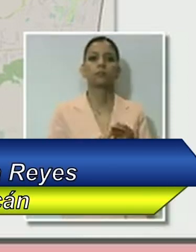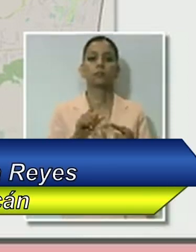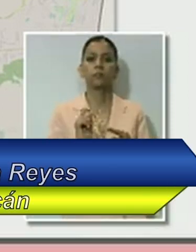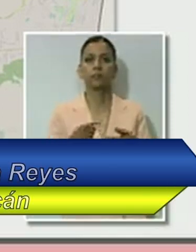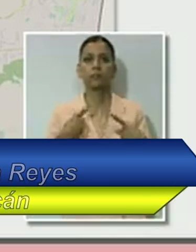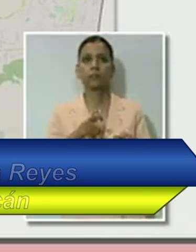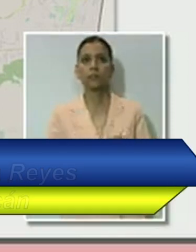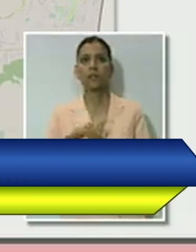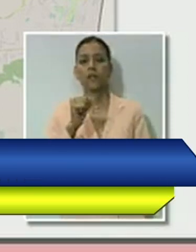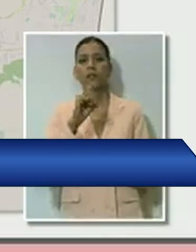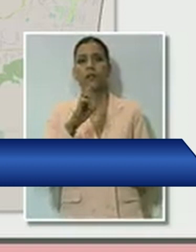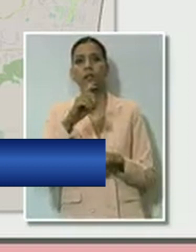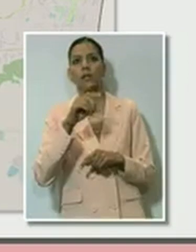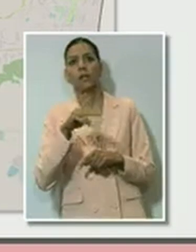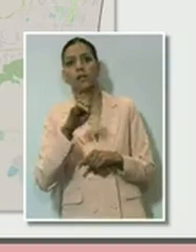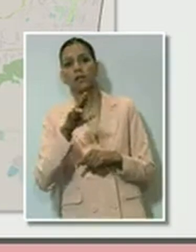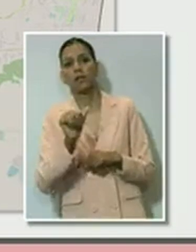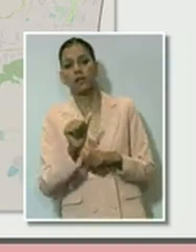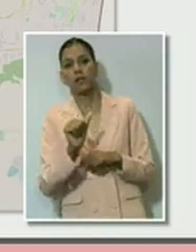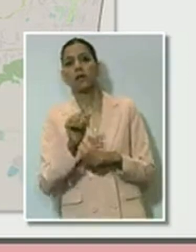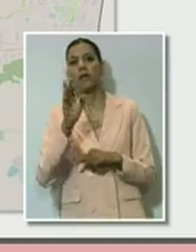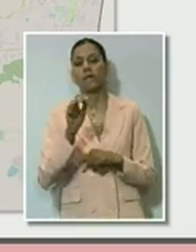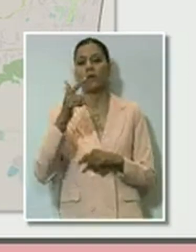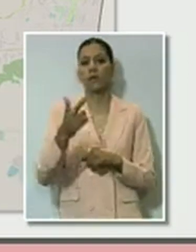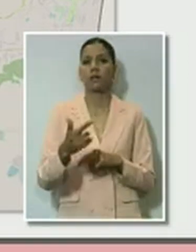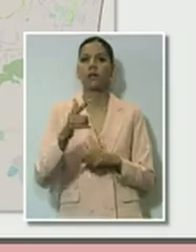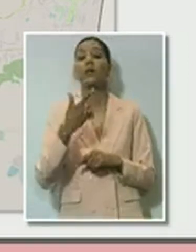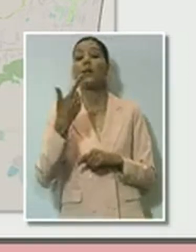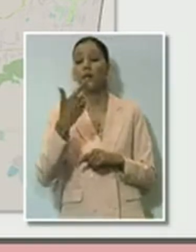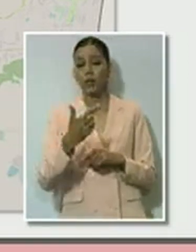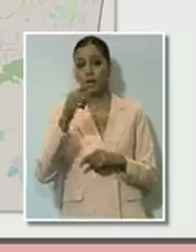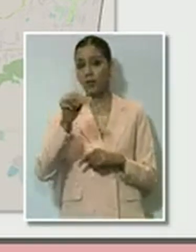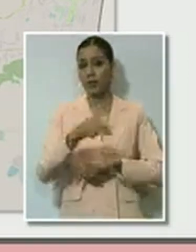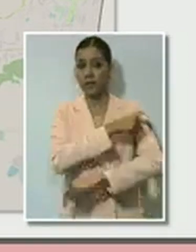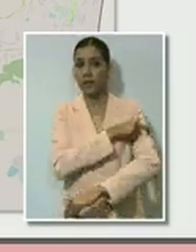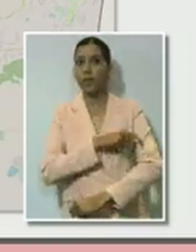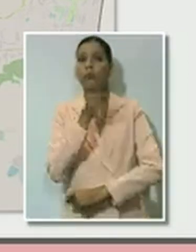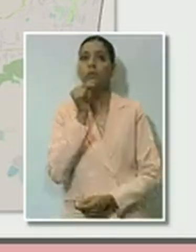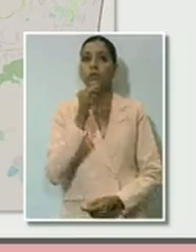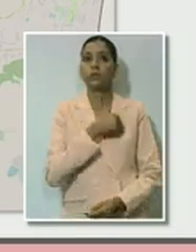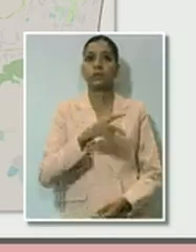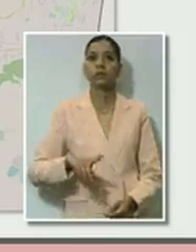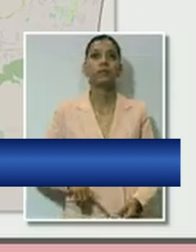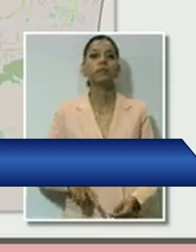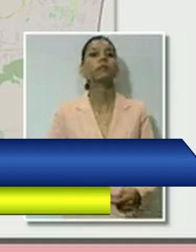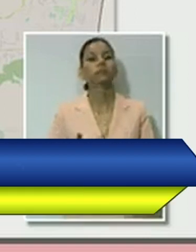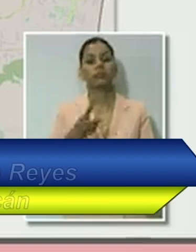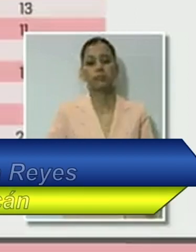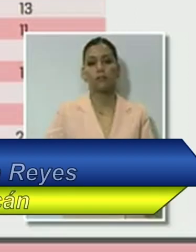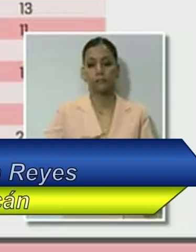personal de Sedena, de Guardia Nacional, Guardia Civil, Fiscalía General del Estado y por las policías municipales de las áreas